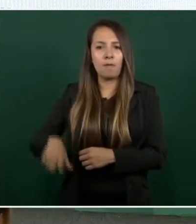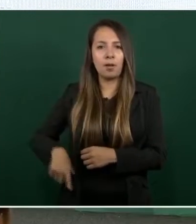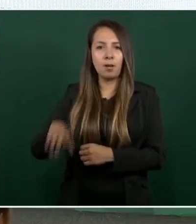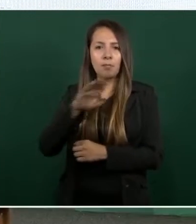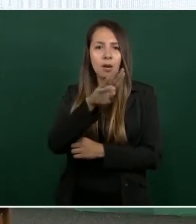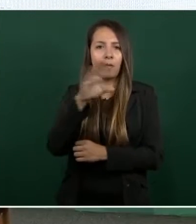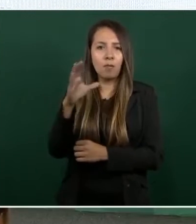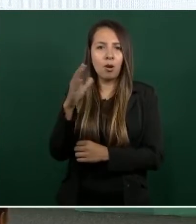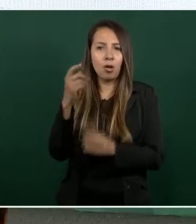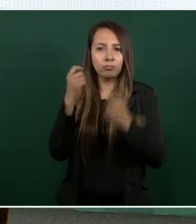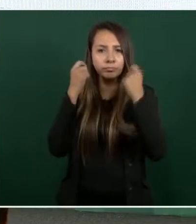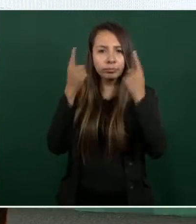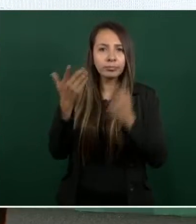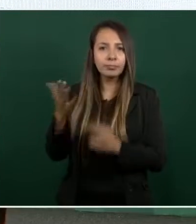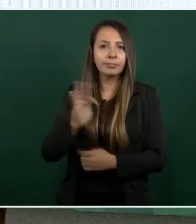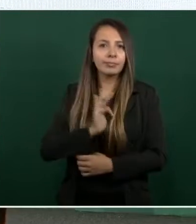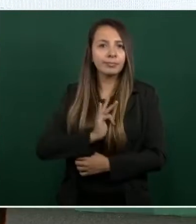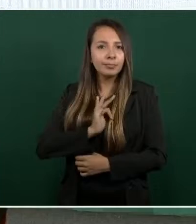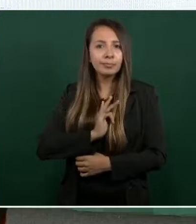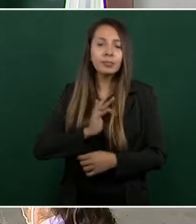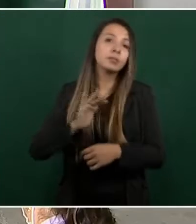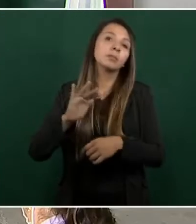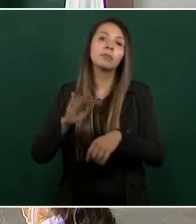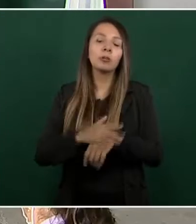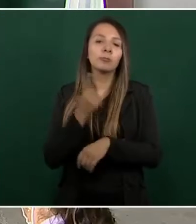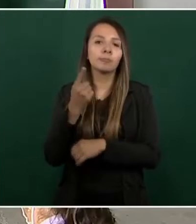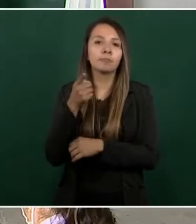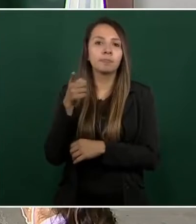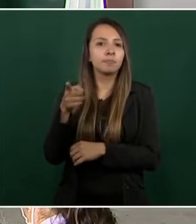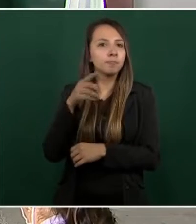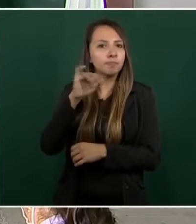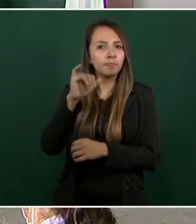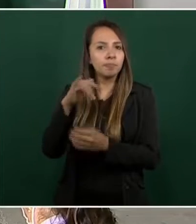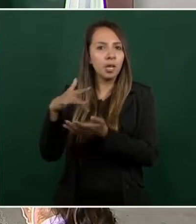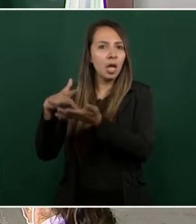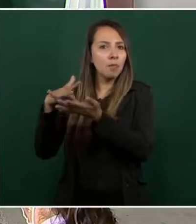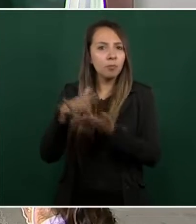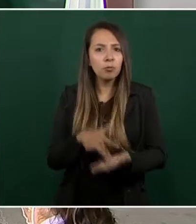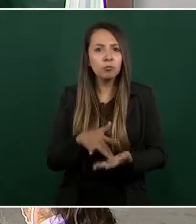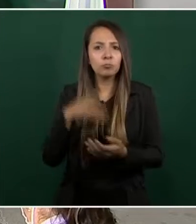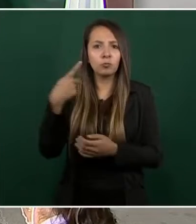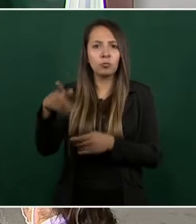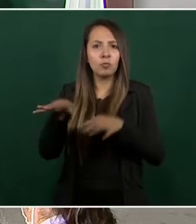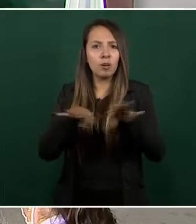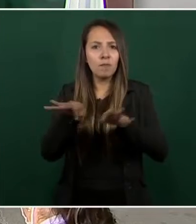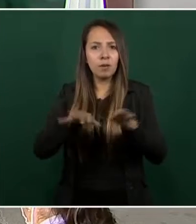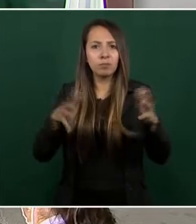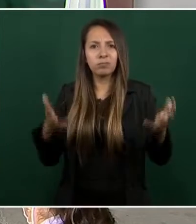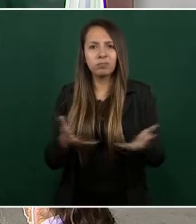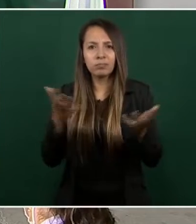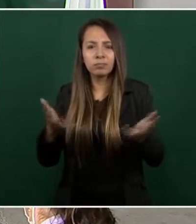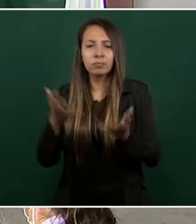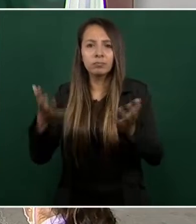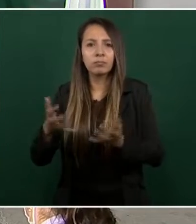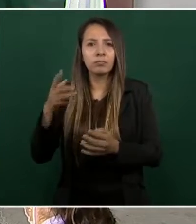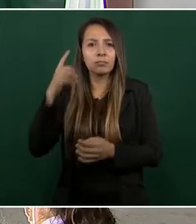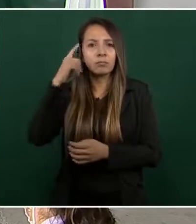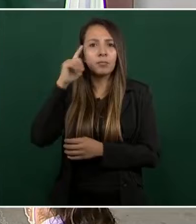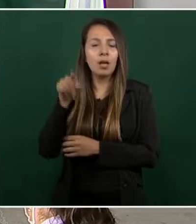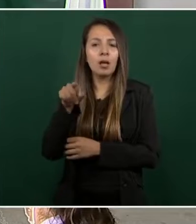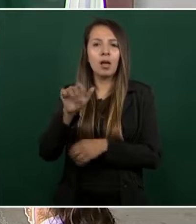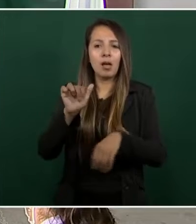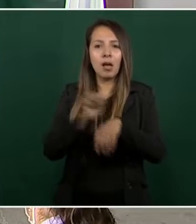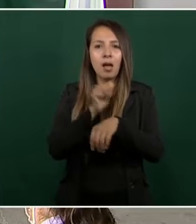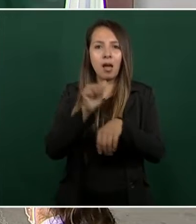California, presidente, por el apoyo y por el trabajo que realizan en cuanto a la regularización de